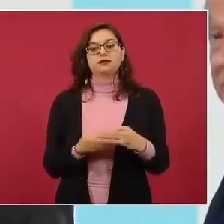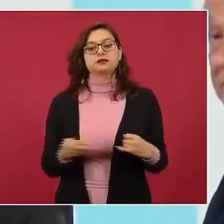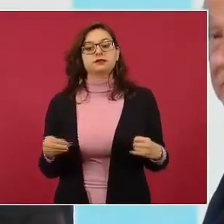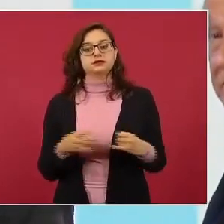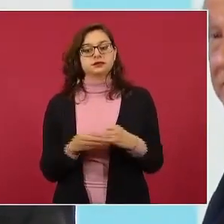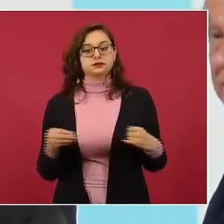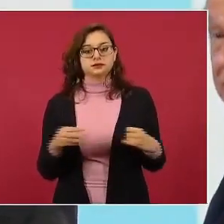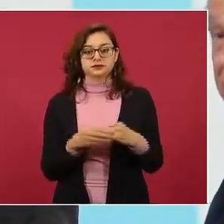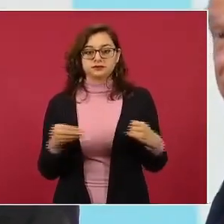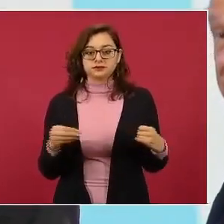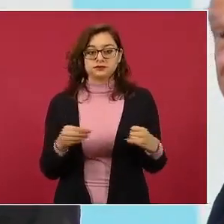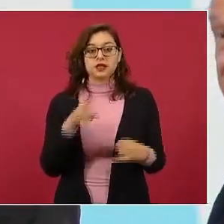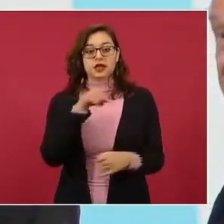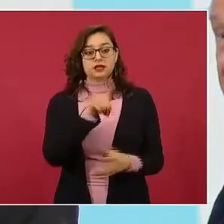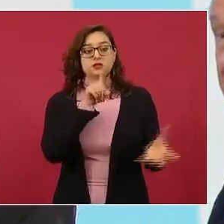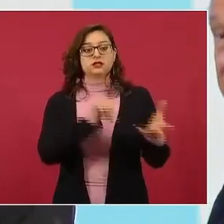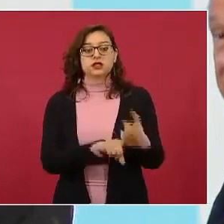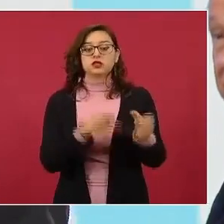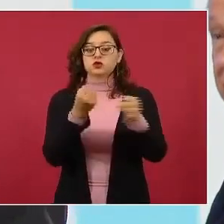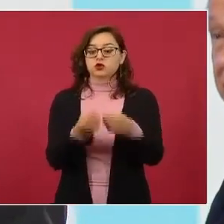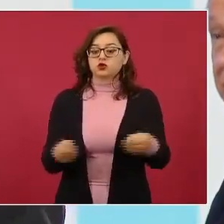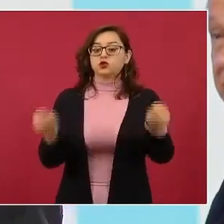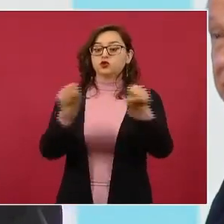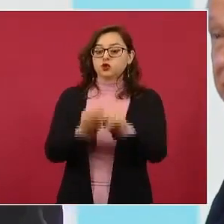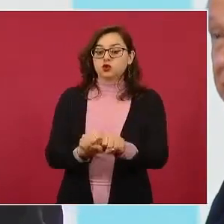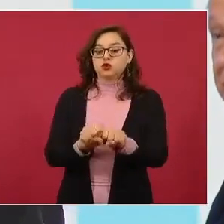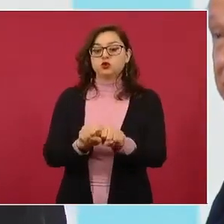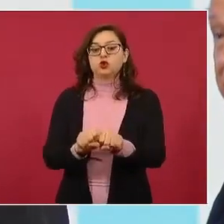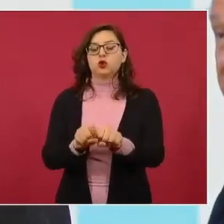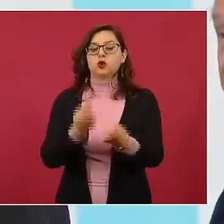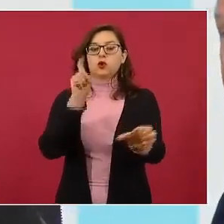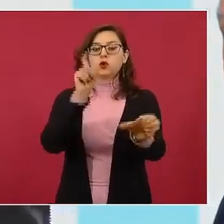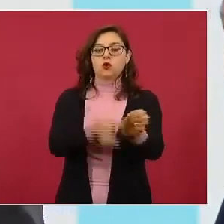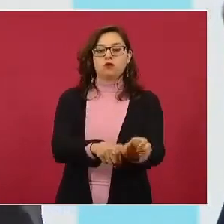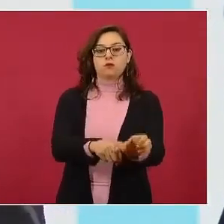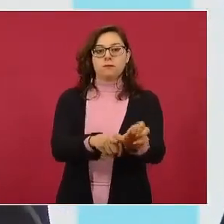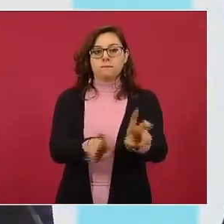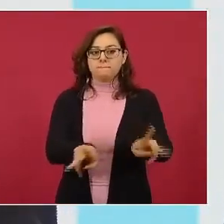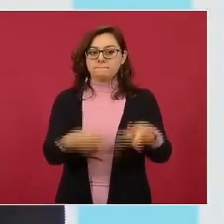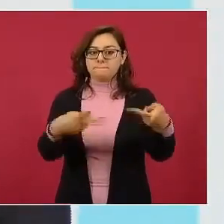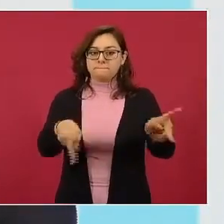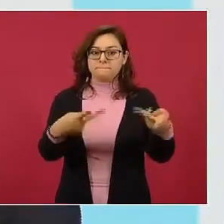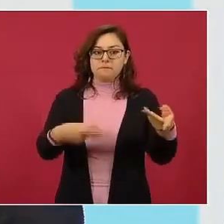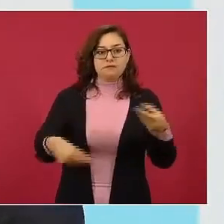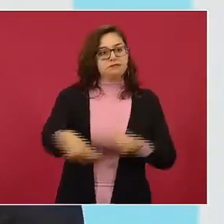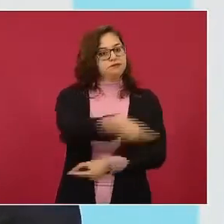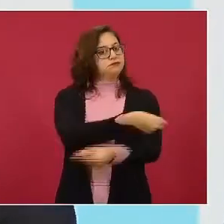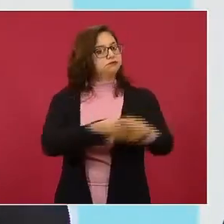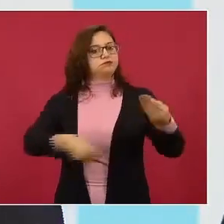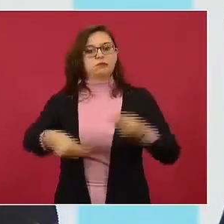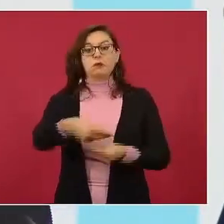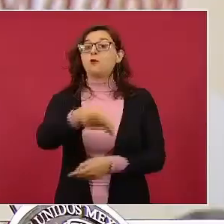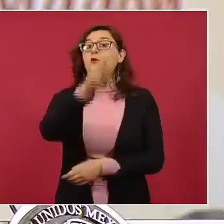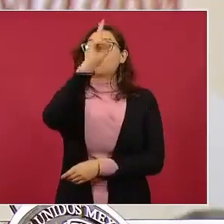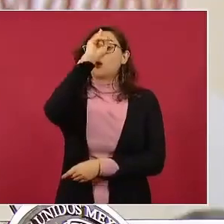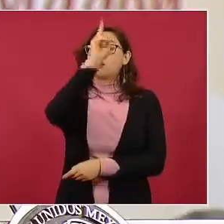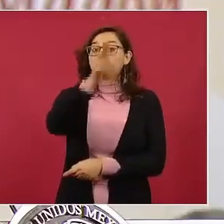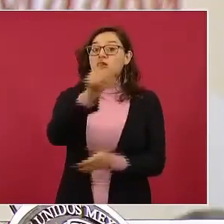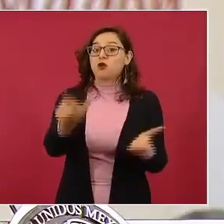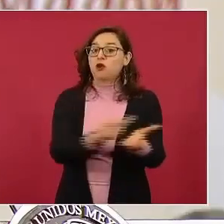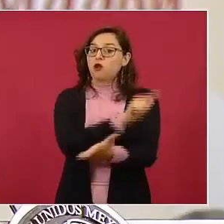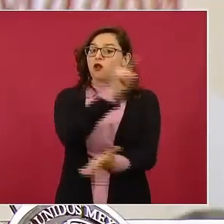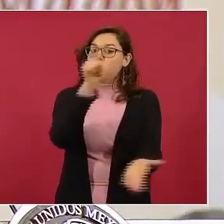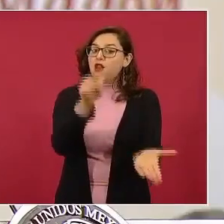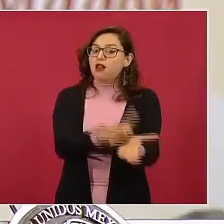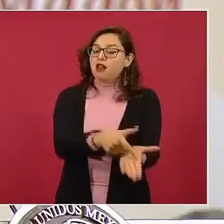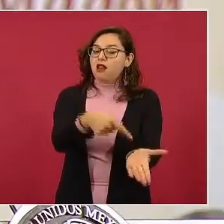por cierto es ilegal, porque no está permitido vender en estas sociedades en un mercado paralelo al mercado que se creó en el